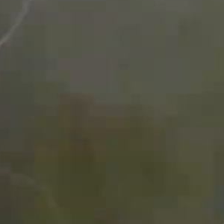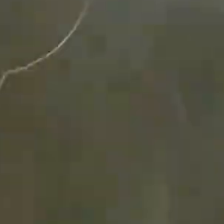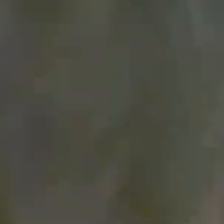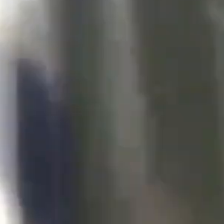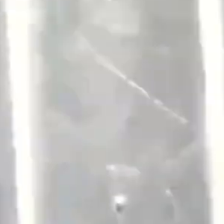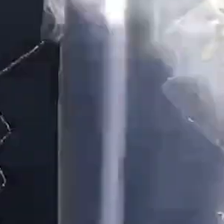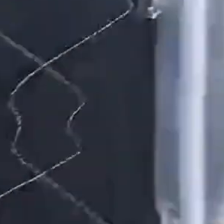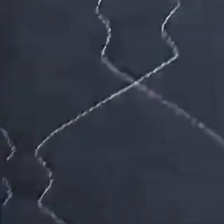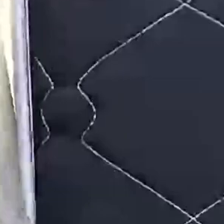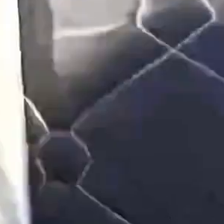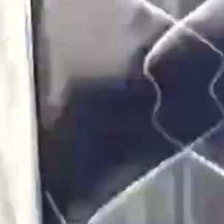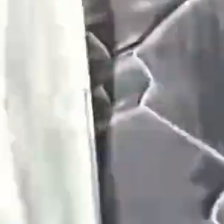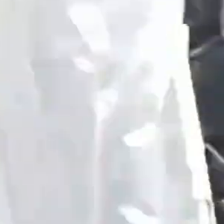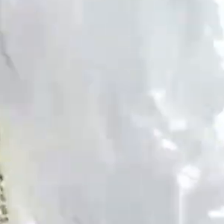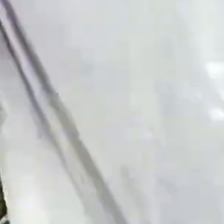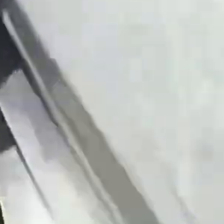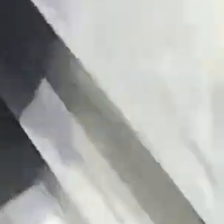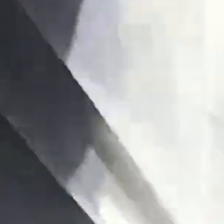trabajando.